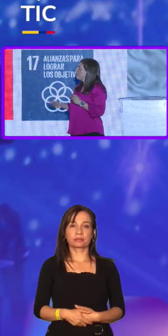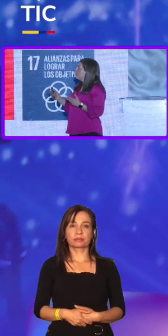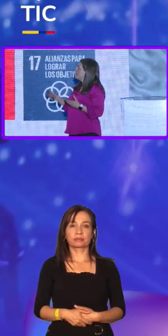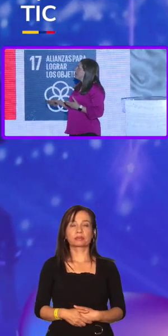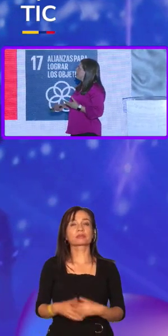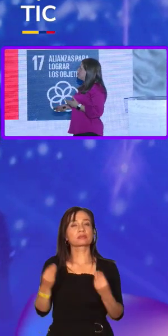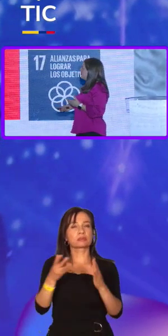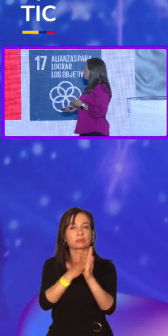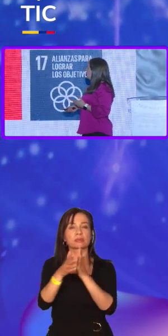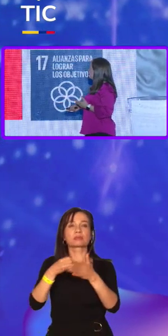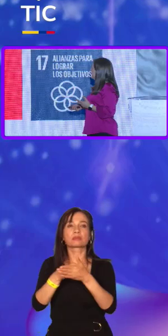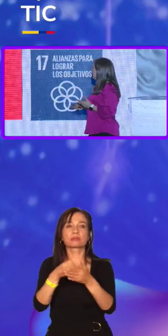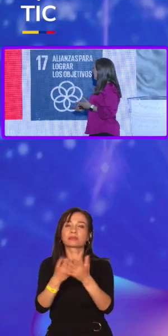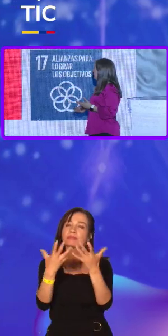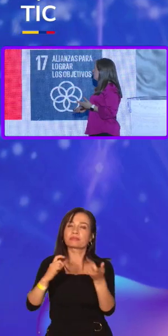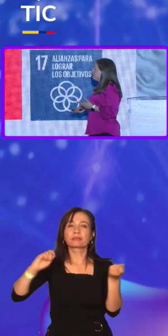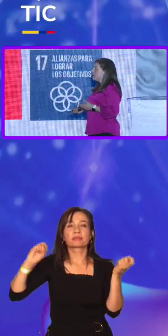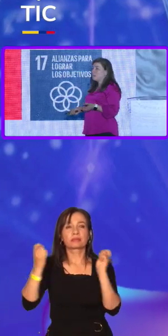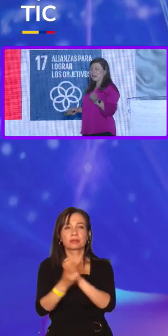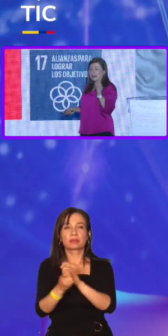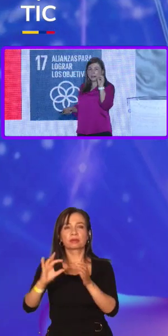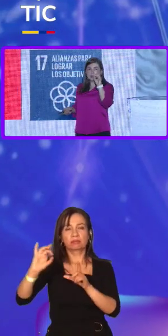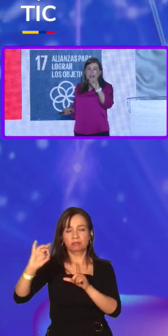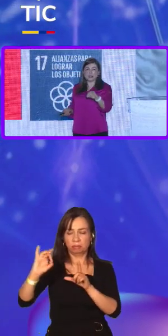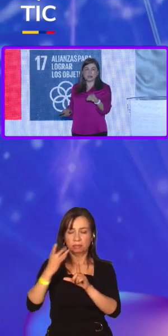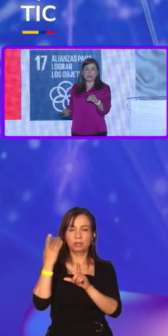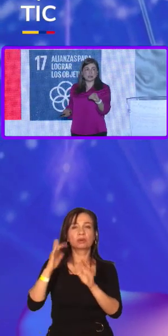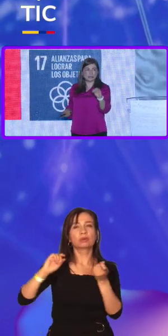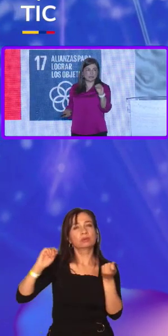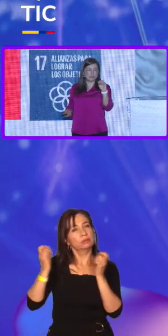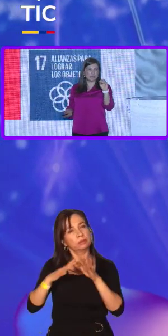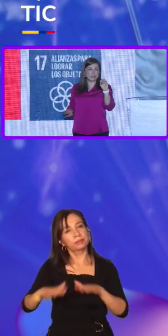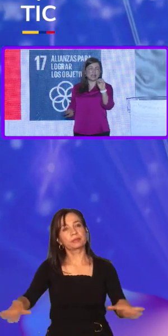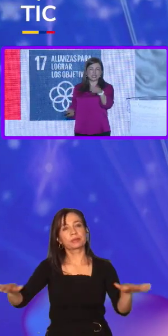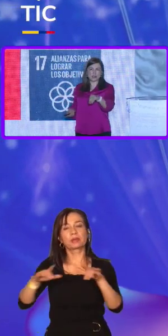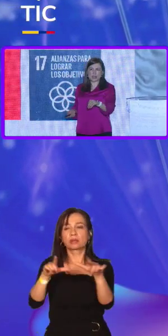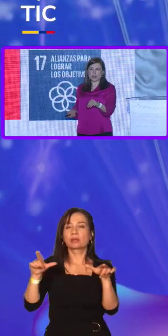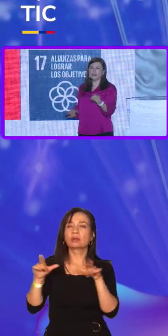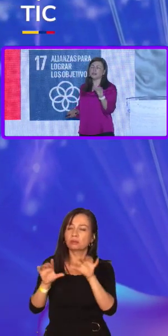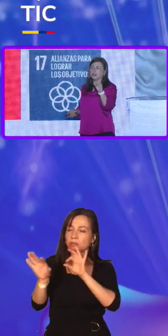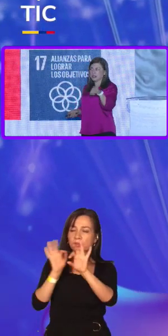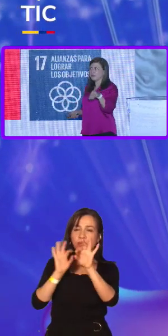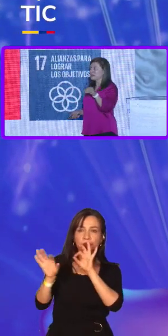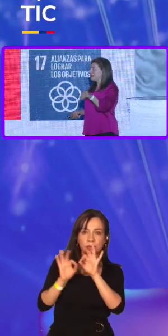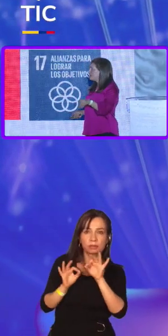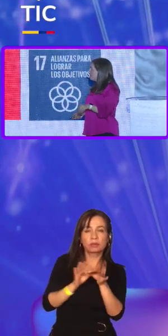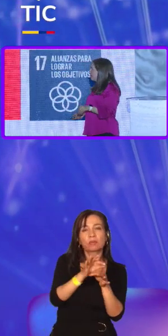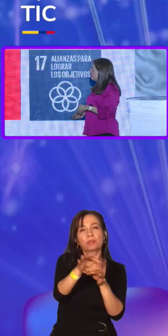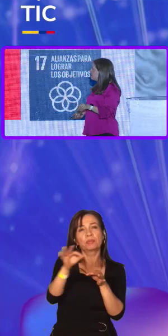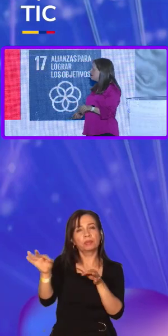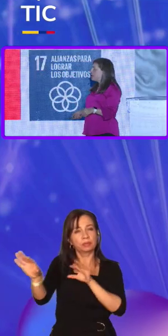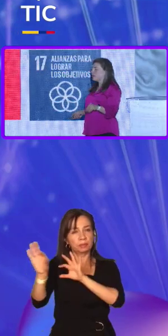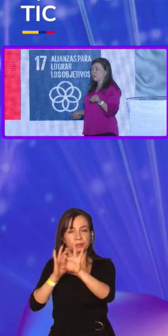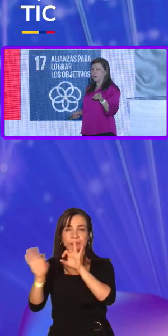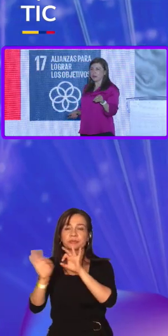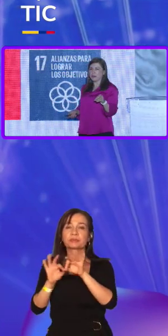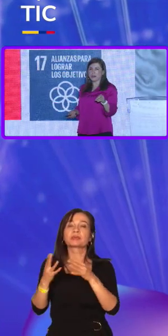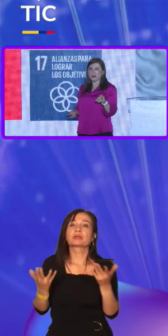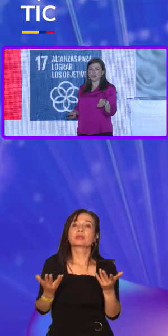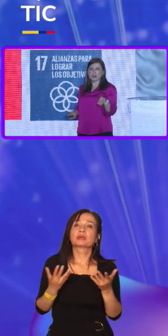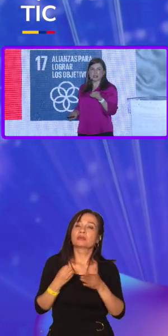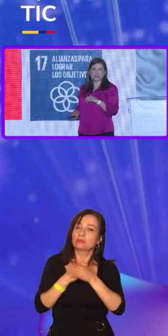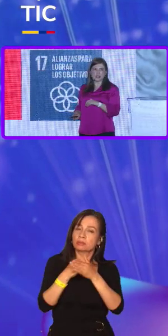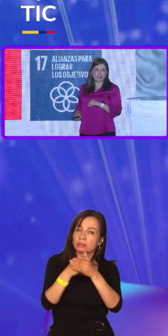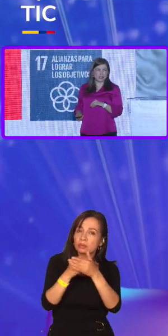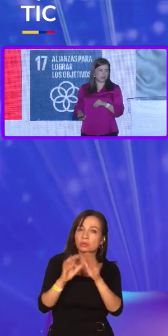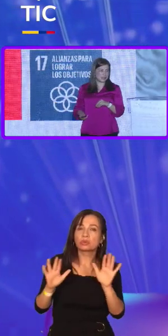Lo que buscamos es cómo fomentar la transformación digital para cantones seleccionados, municipios seleccionados,